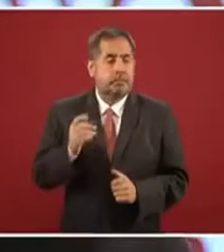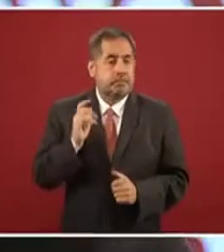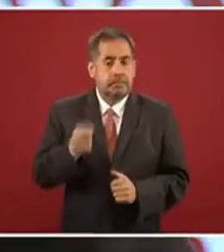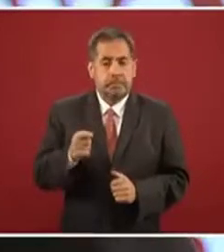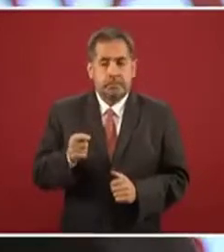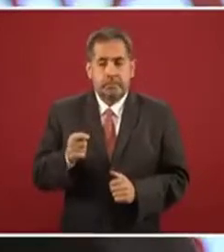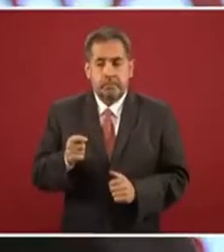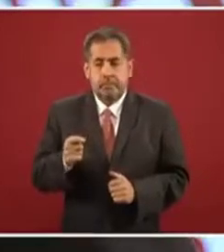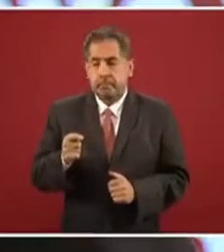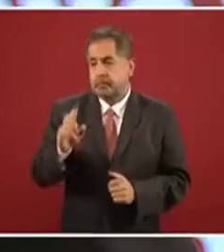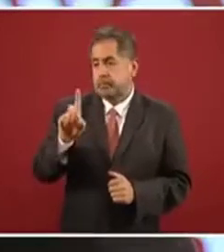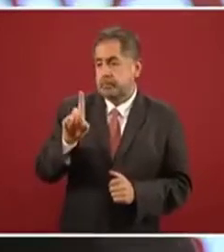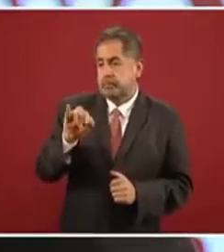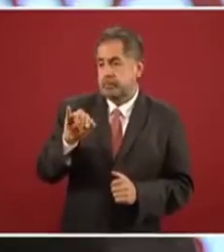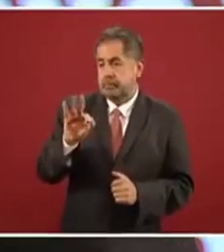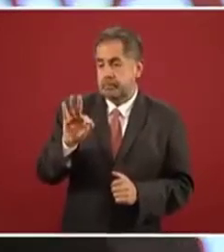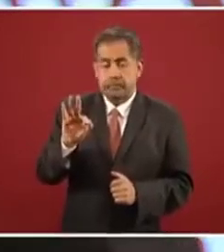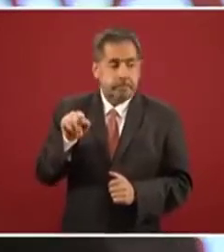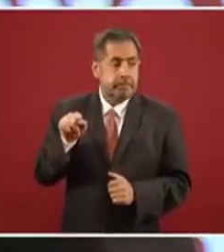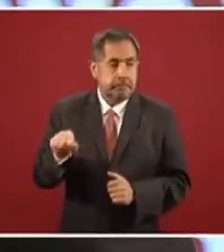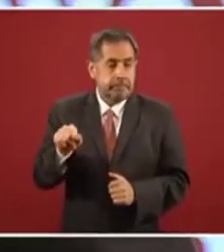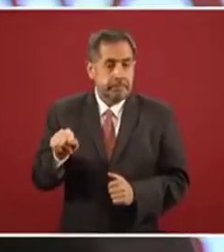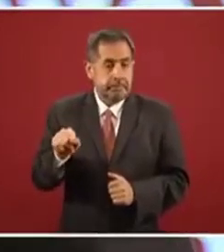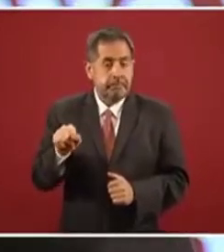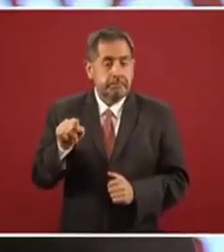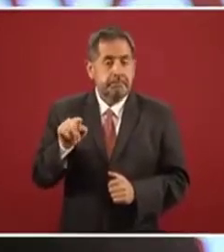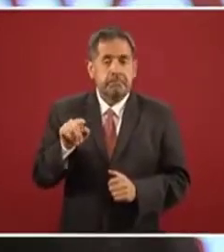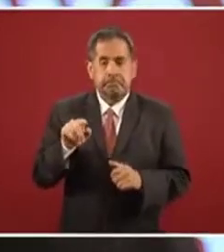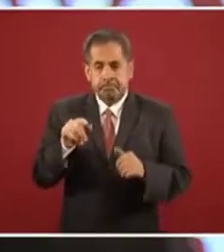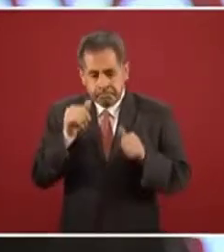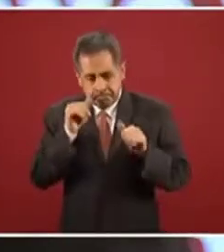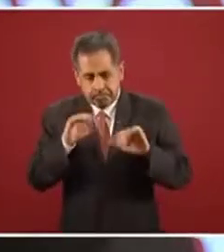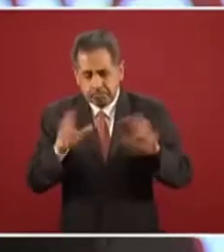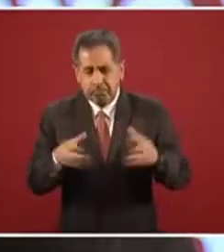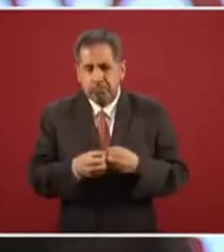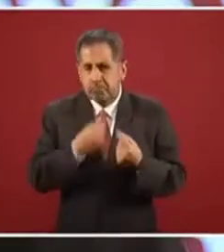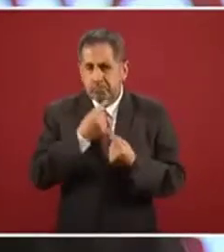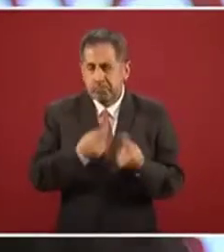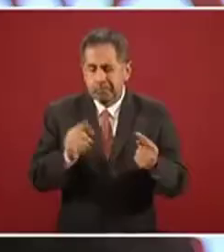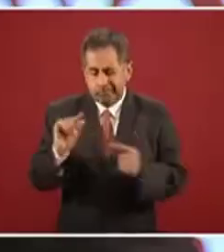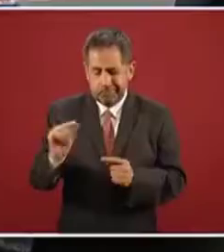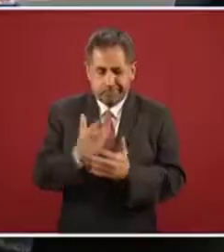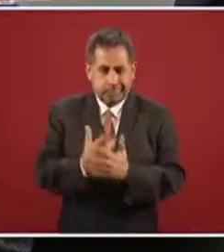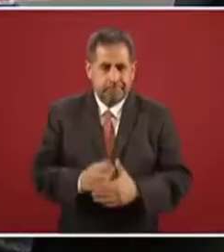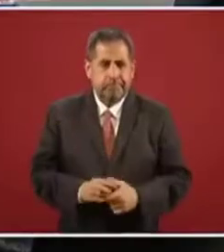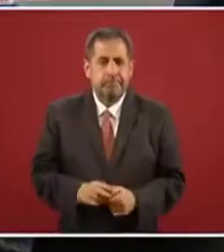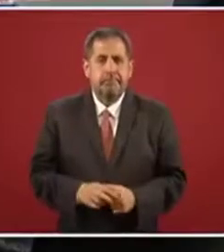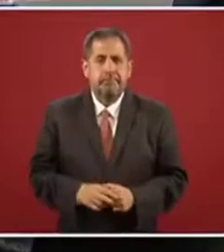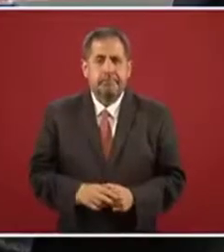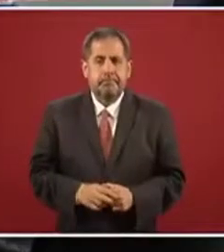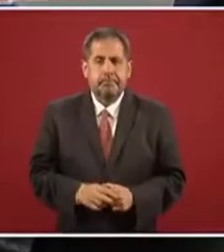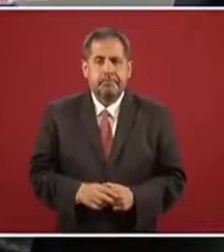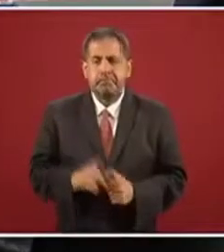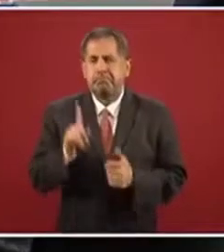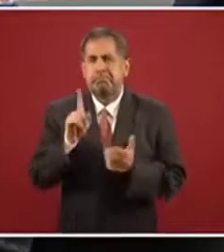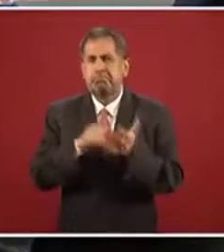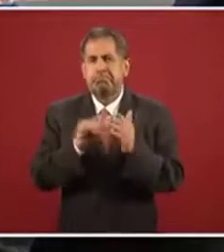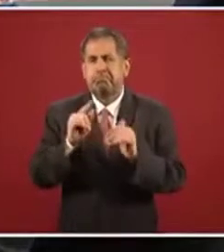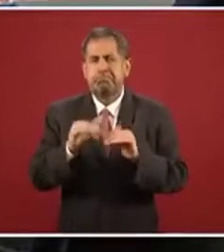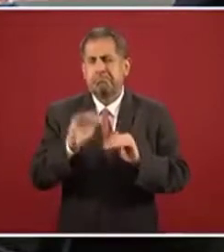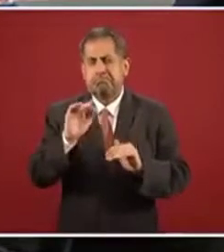de Desarrollo Integral de la Familia ha atendido, ahorita te voy a dar el número exacto, un poquito más de 1,000.